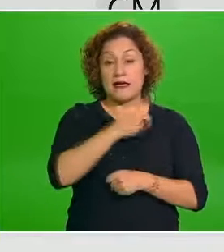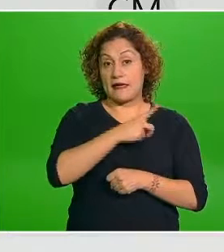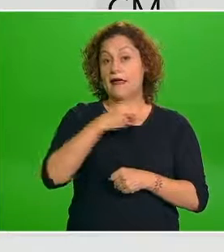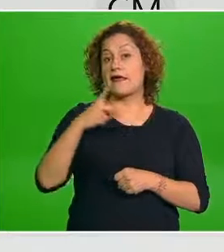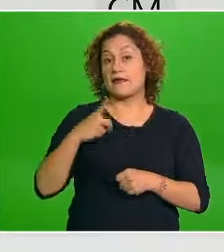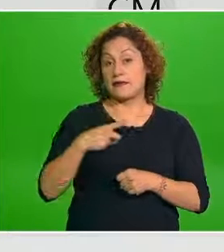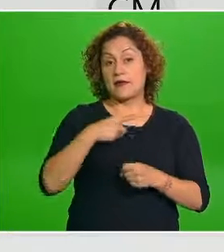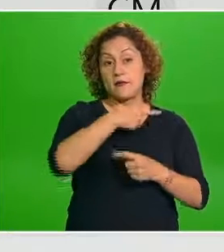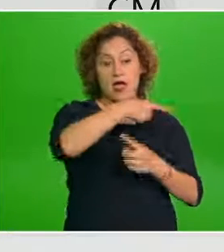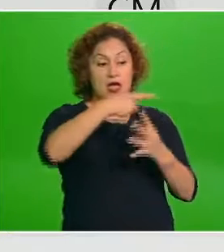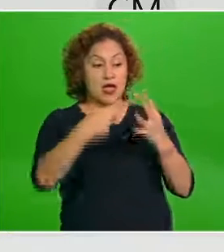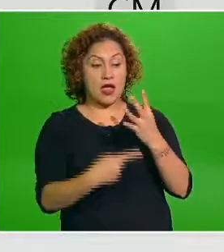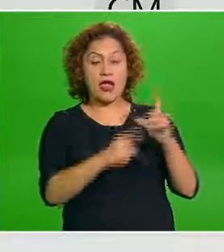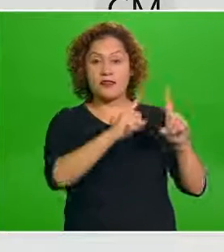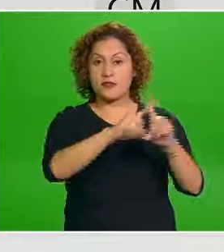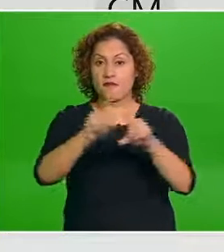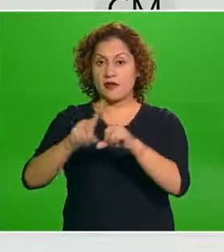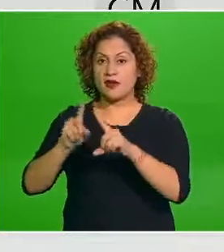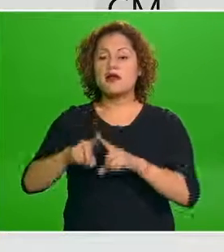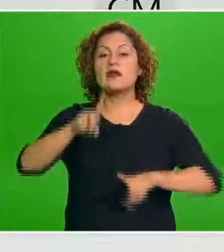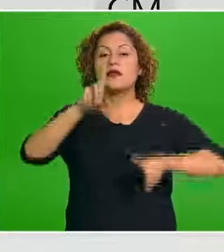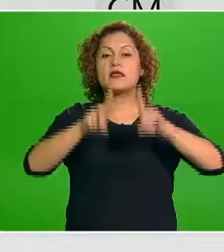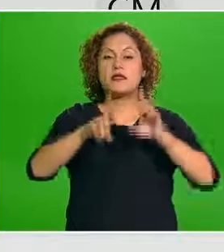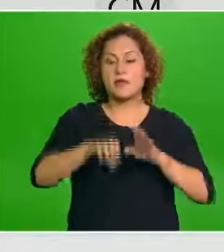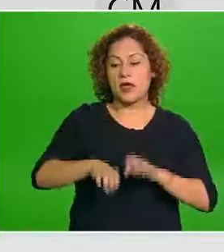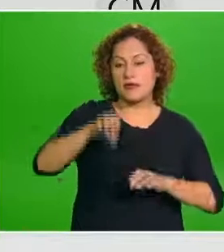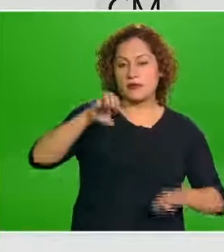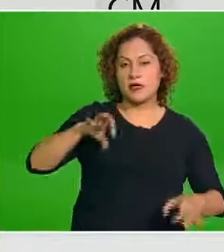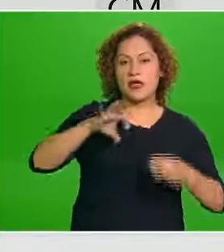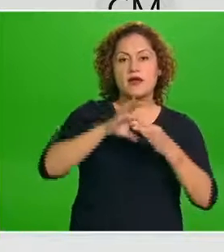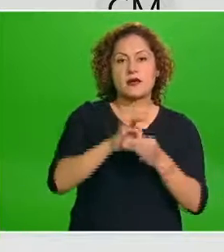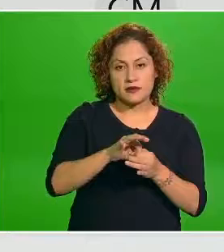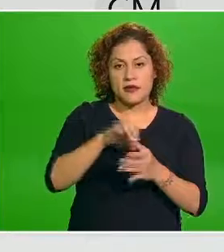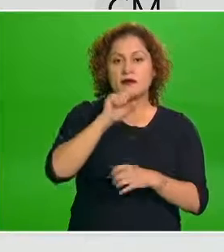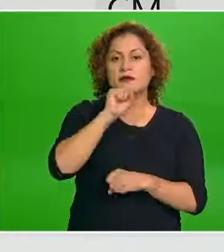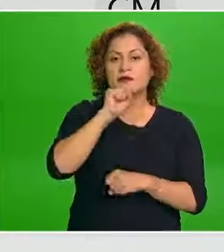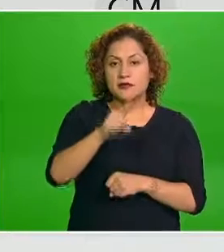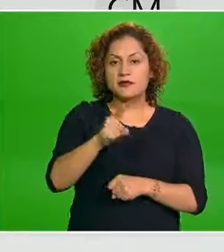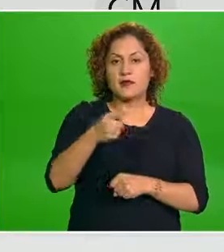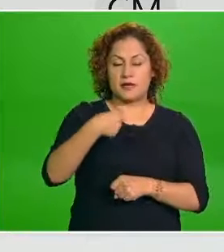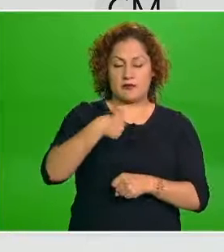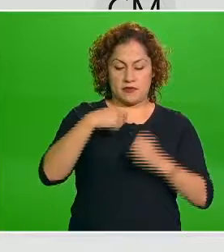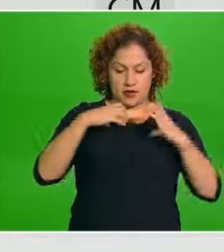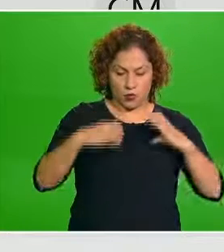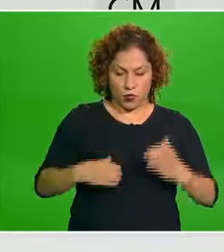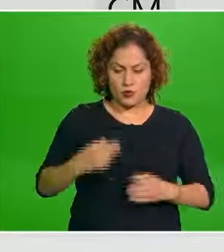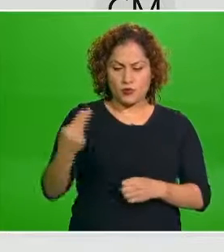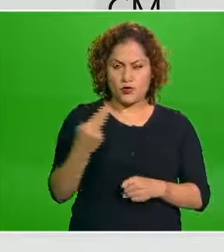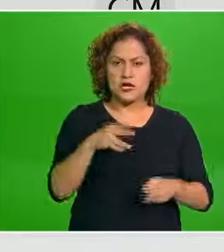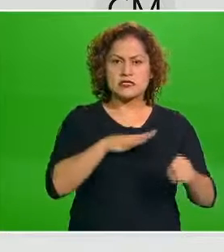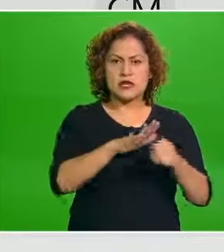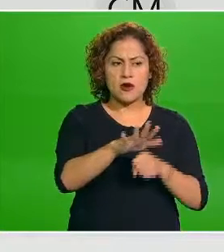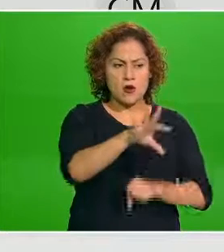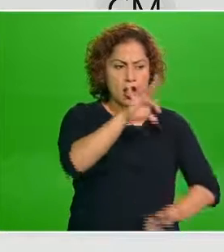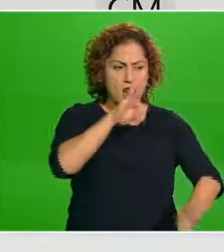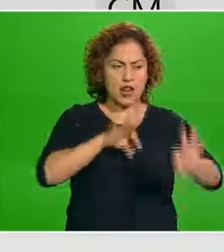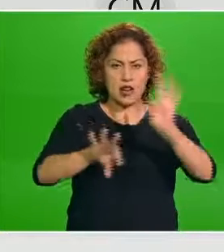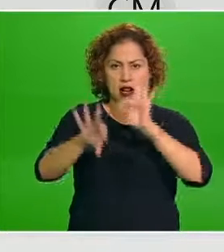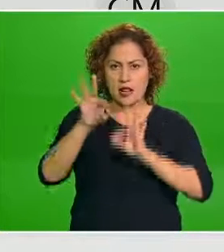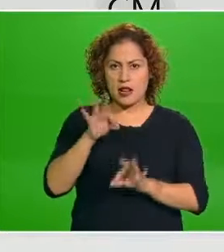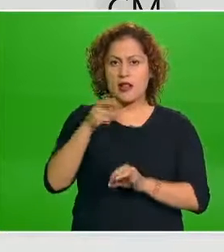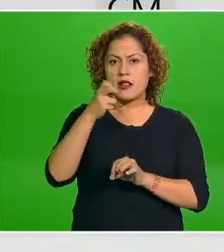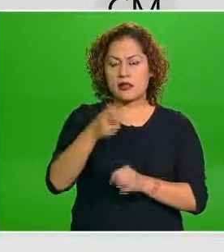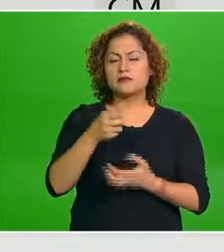y adecuarse en cada etapa a los requerimientos dietéticos y nutricionales, cuidando que sea